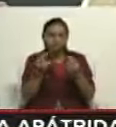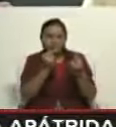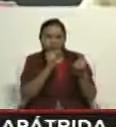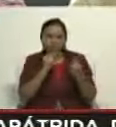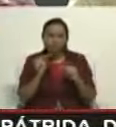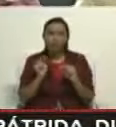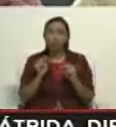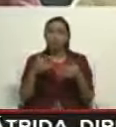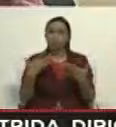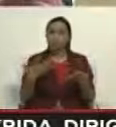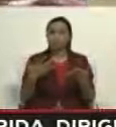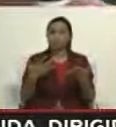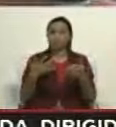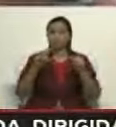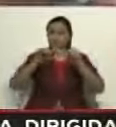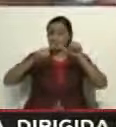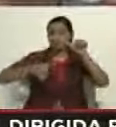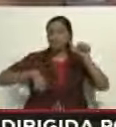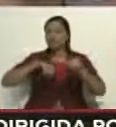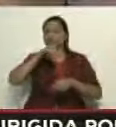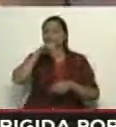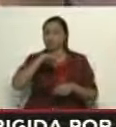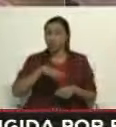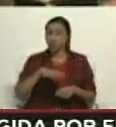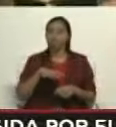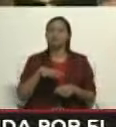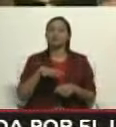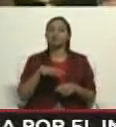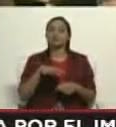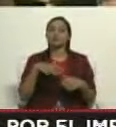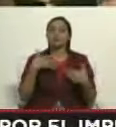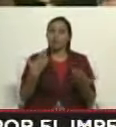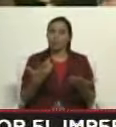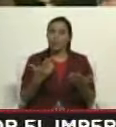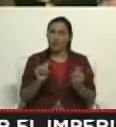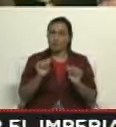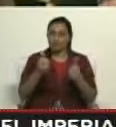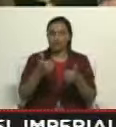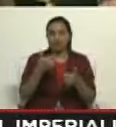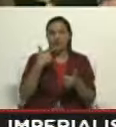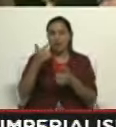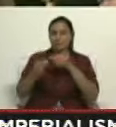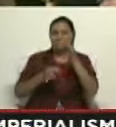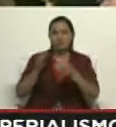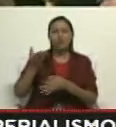cuento, que es largo, en medio de eso ocurrió lo que dijo Iris.